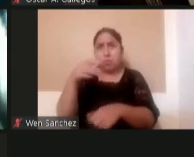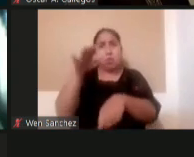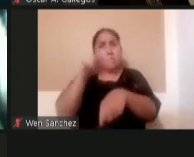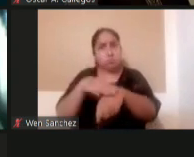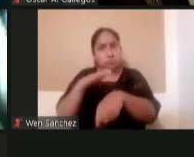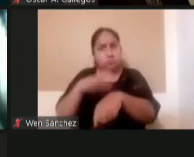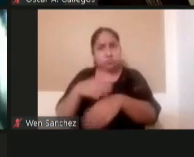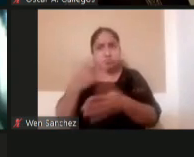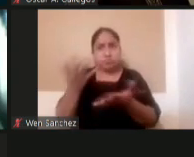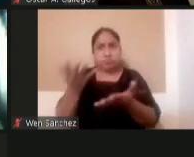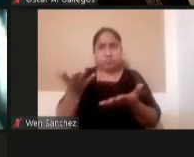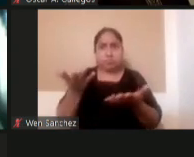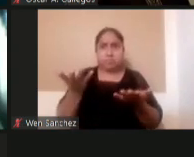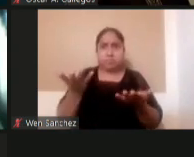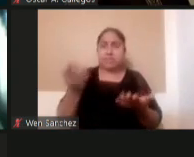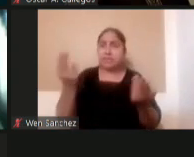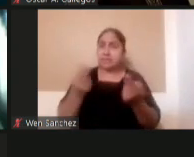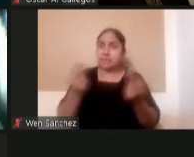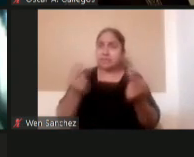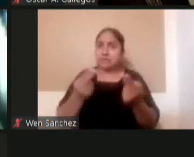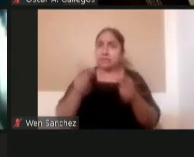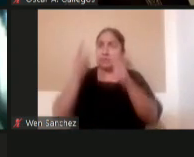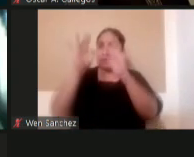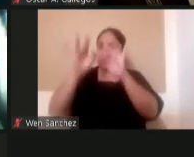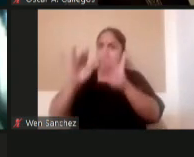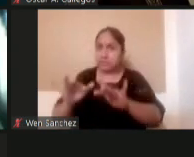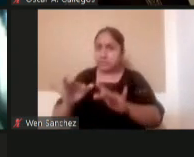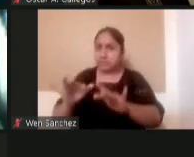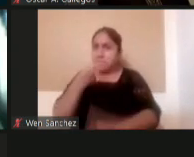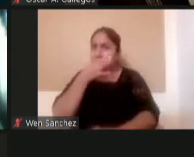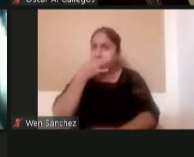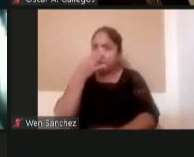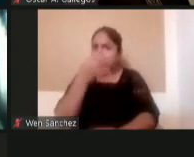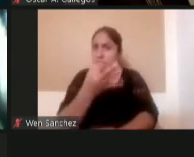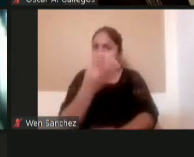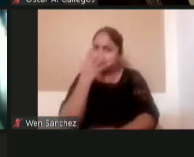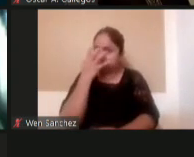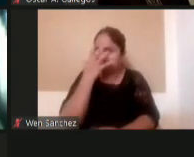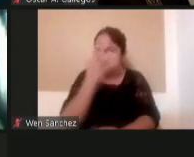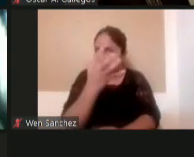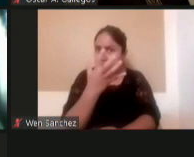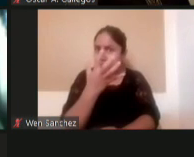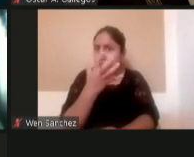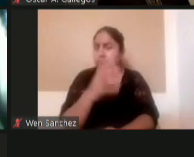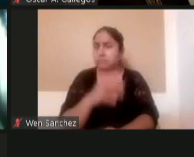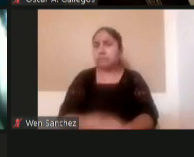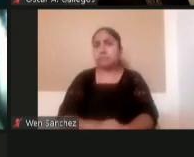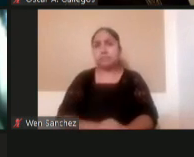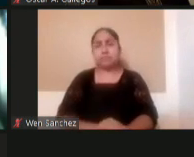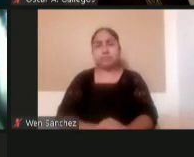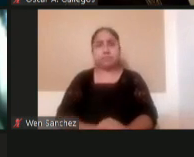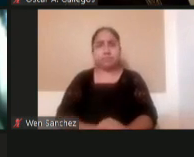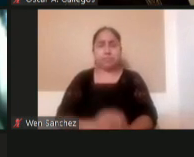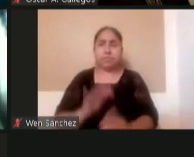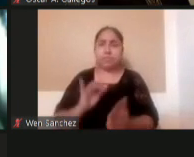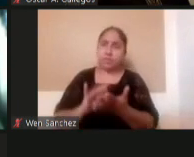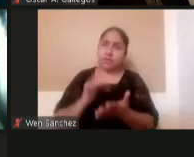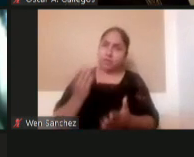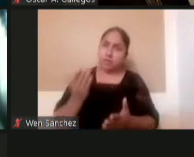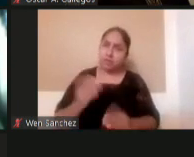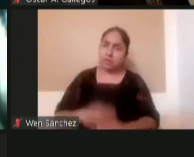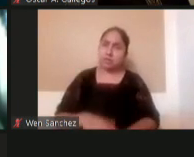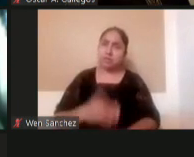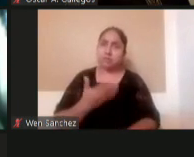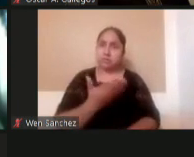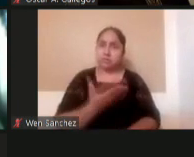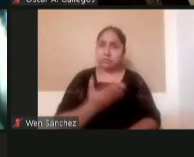manifestación enérgica. Es cuanto. Muchas gracias. Gracias, regidora. Regidor